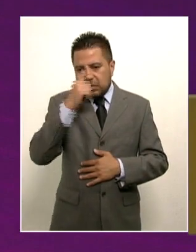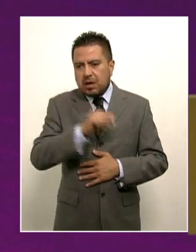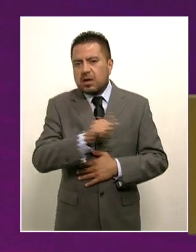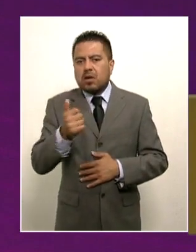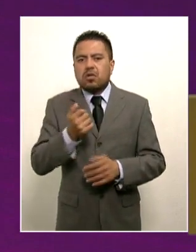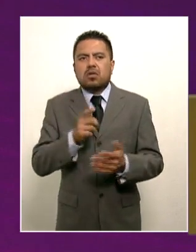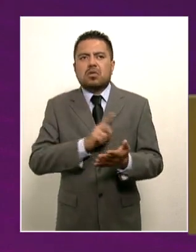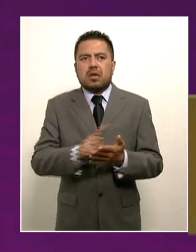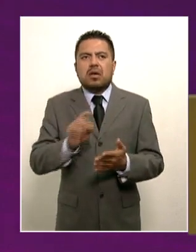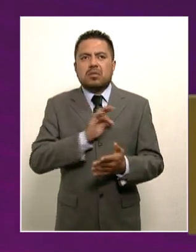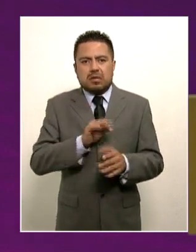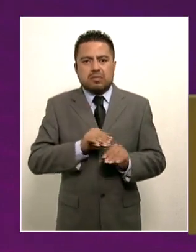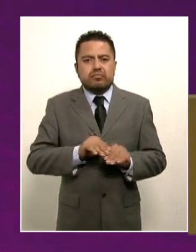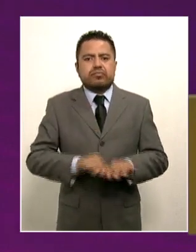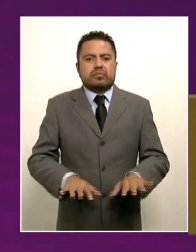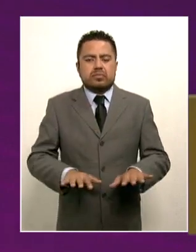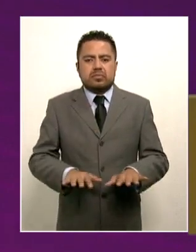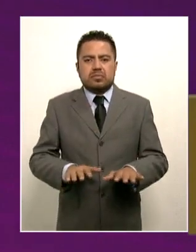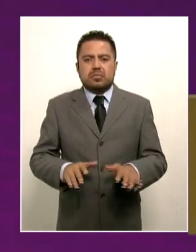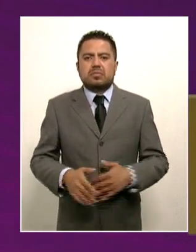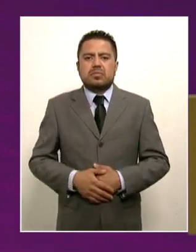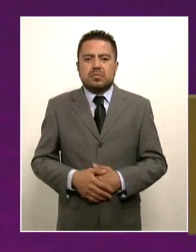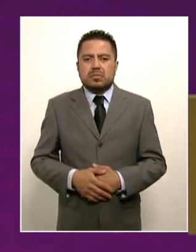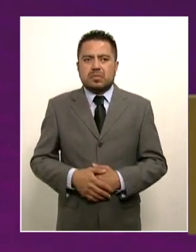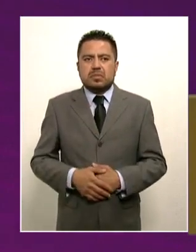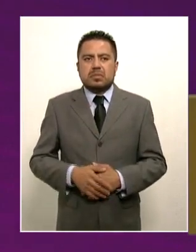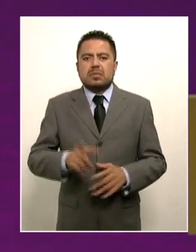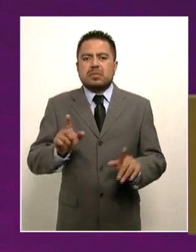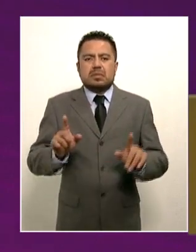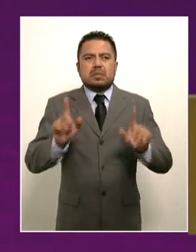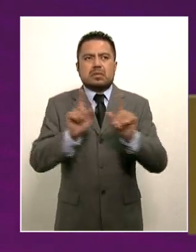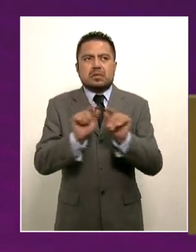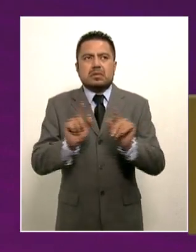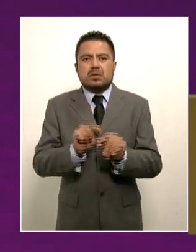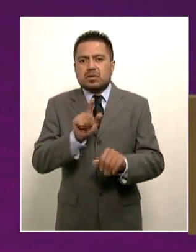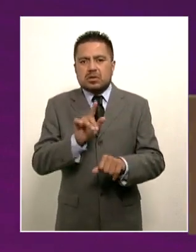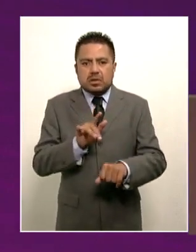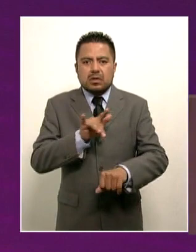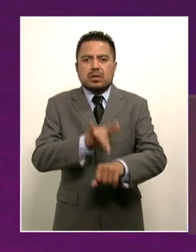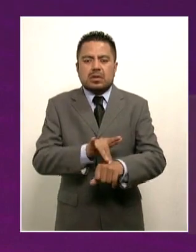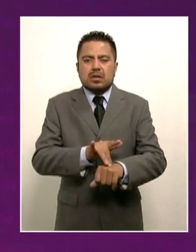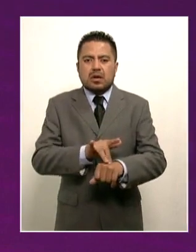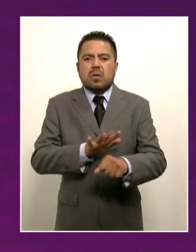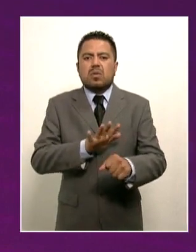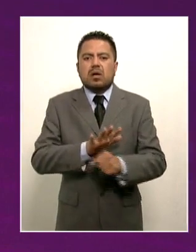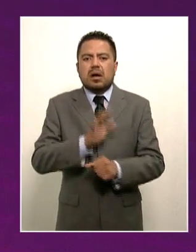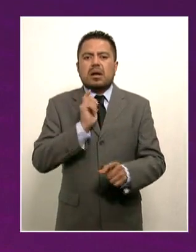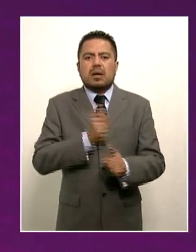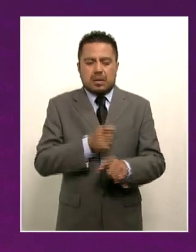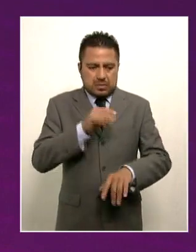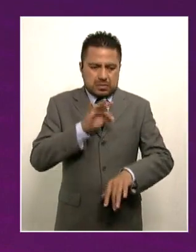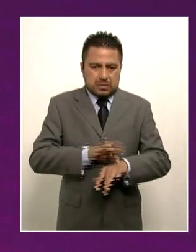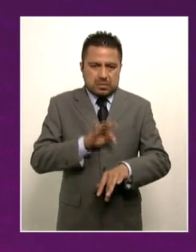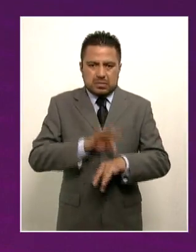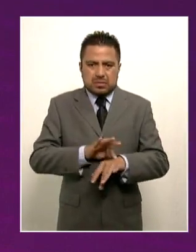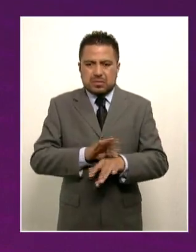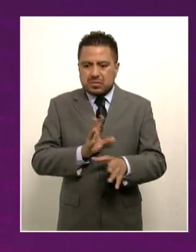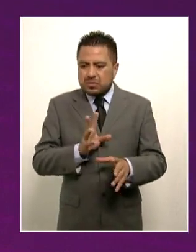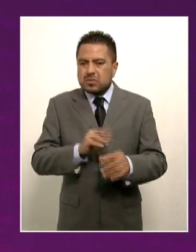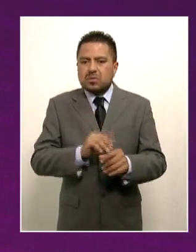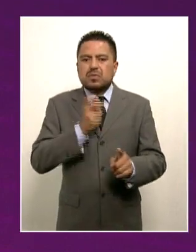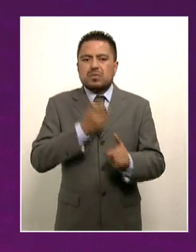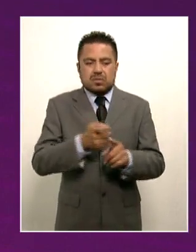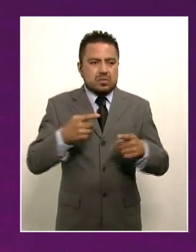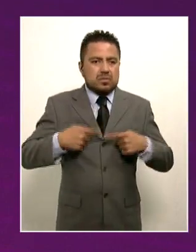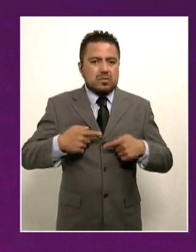derechos. Entonces, al caso concreto que tocas de la parte médica, incluso si